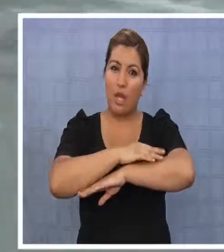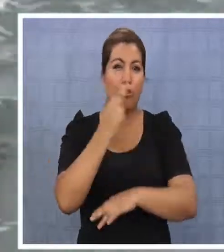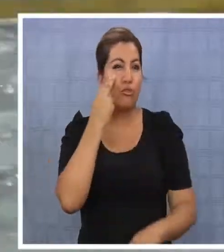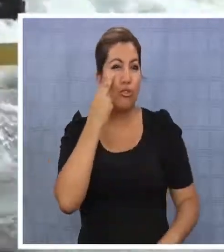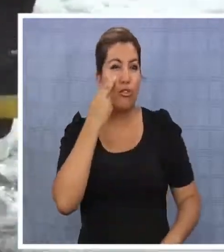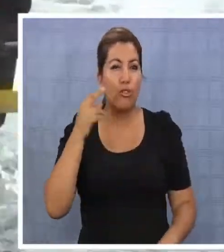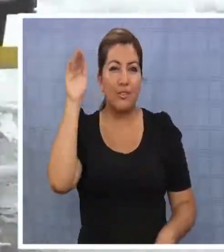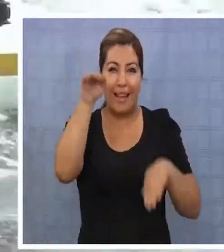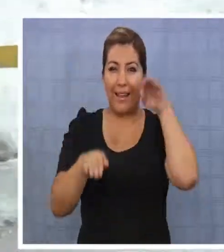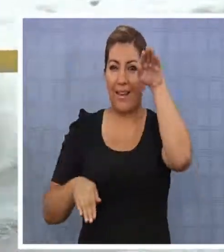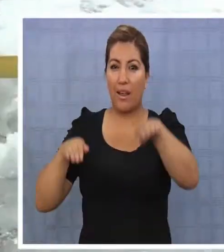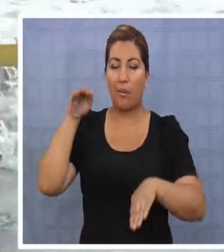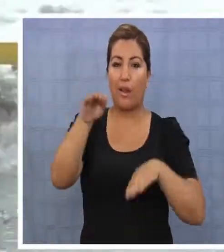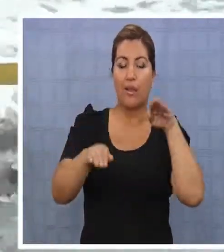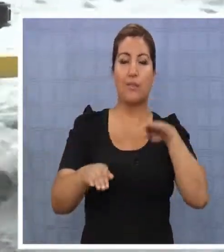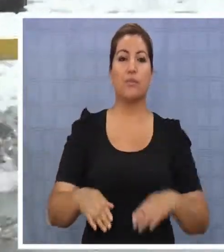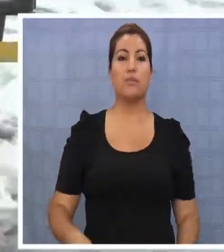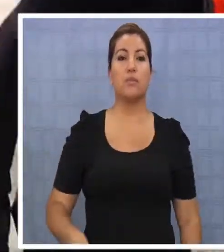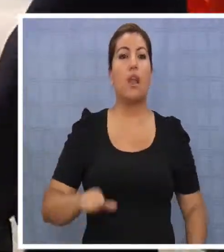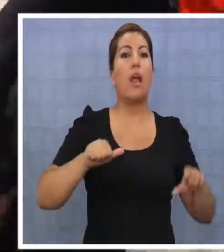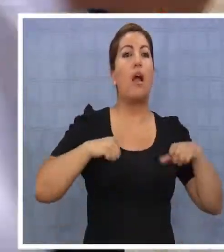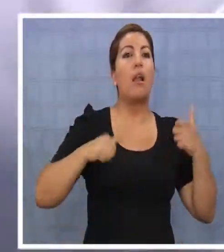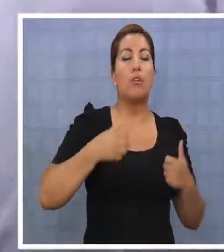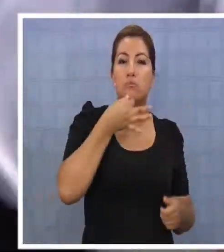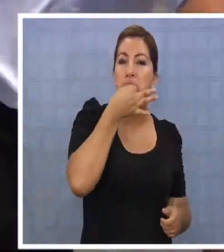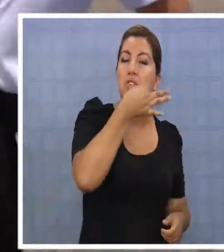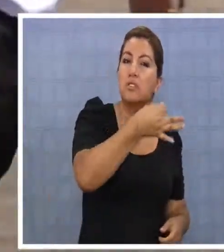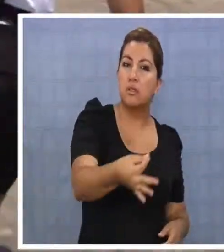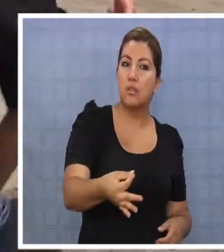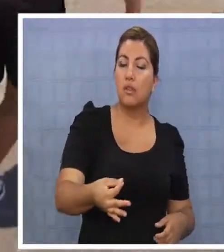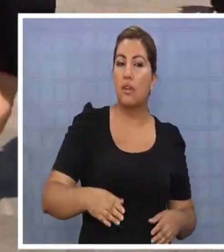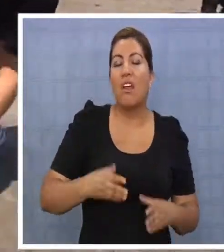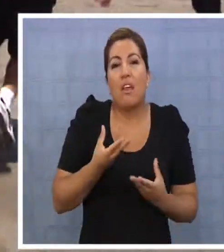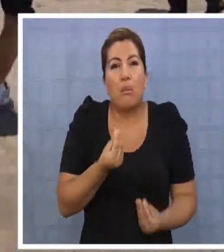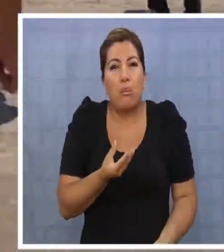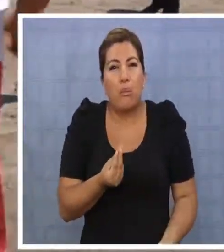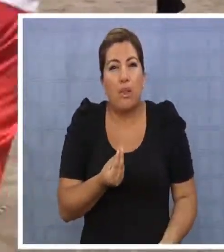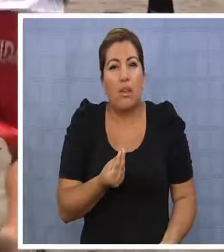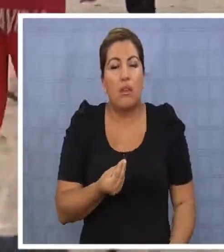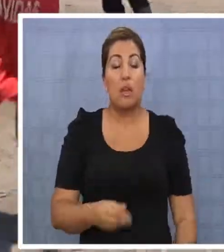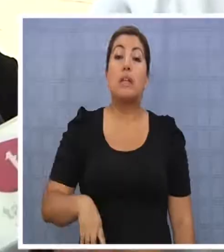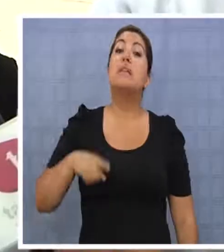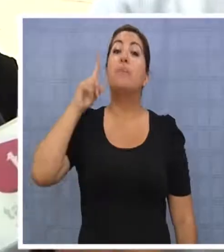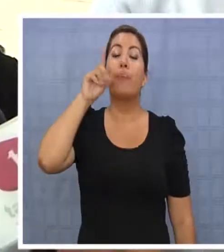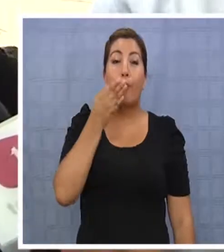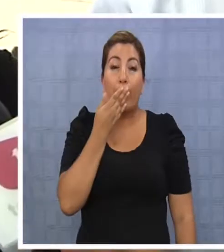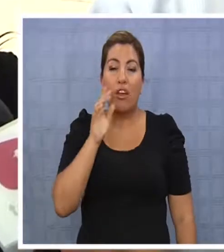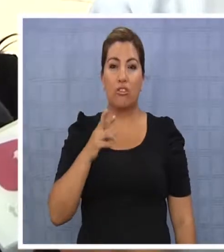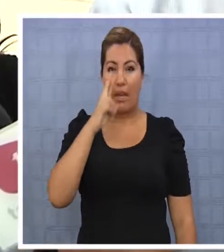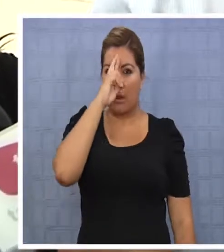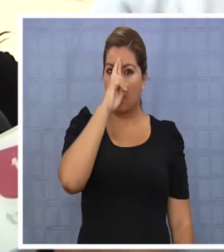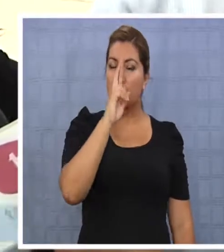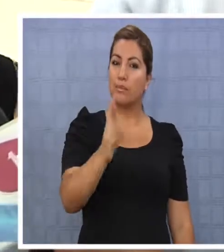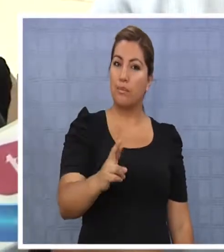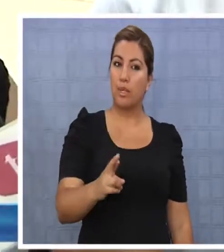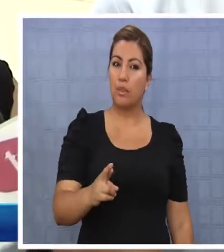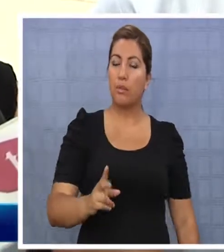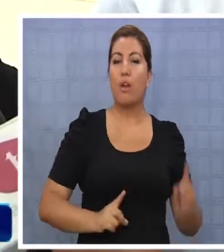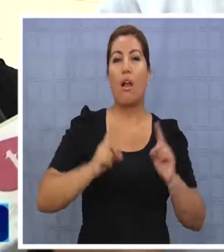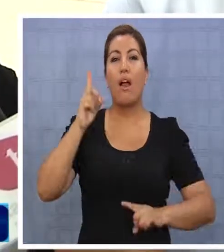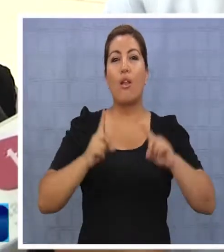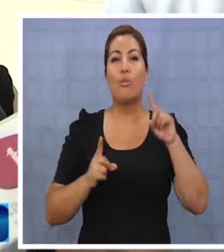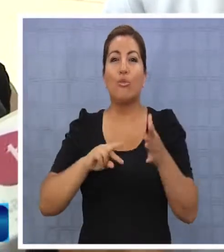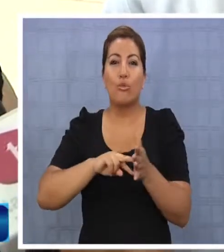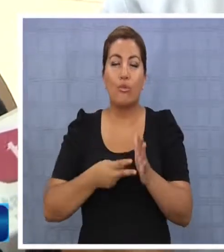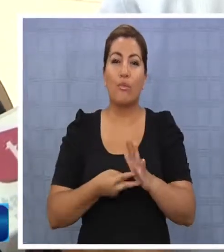del desconocimiento de la playa. Decirle a los jóvenes que si viene el miedo no es bueno tenerle mucho respeto, porque la gran mayoría